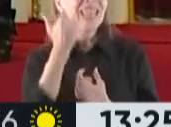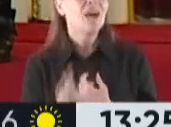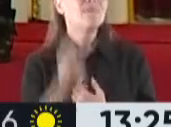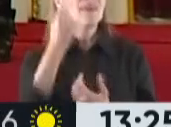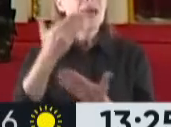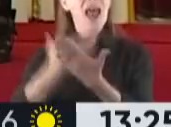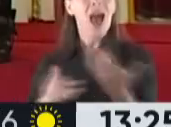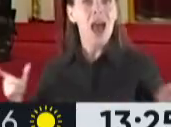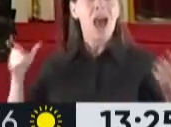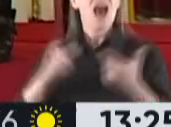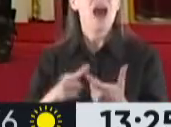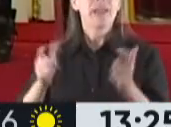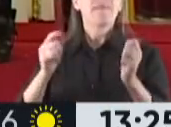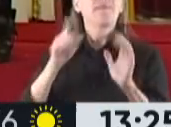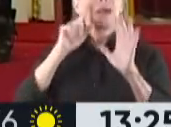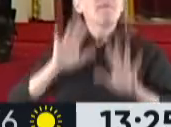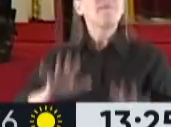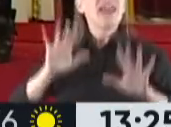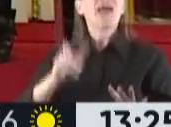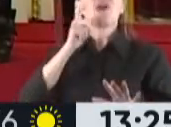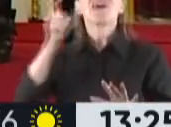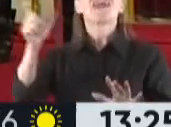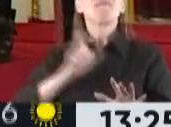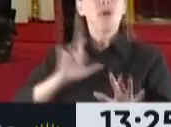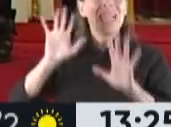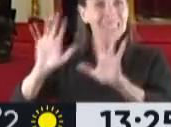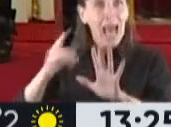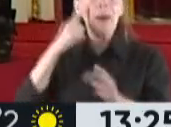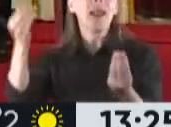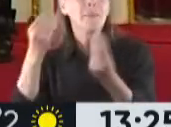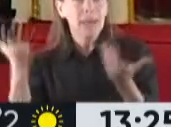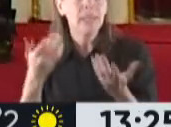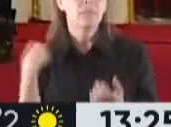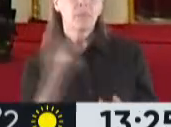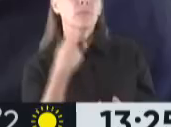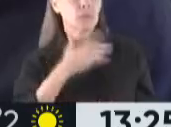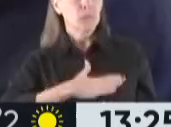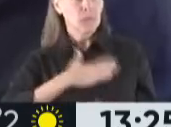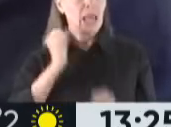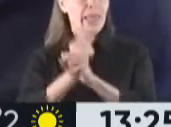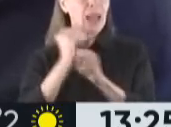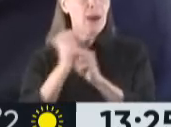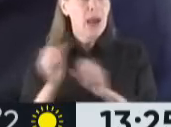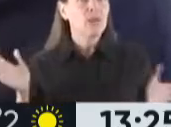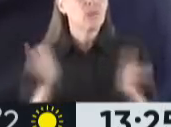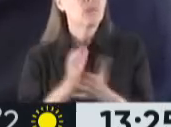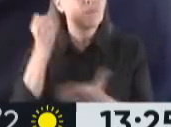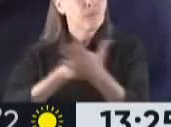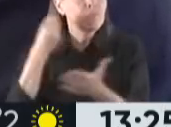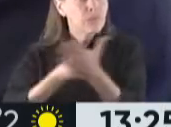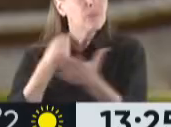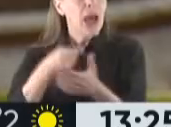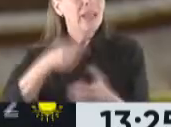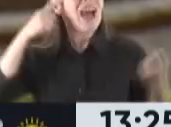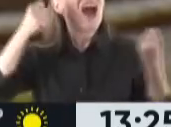ahora estamos a la espera de una respuesta y estaremos encantados de trabajar con todo el ahínco del mundo para concluir este acuerdo